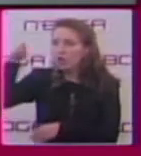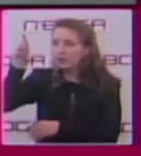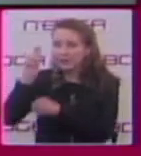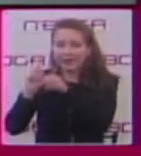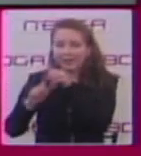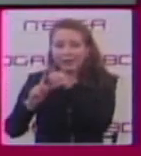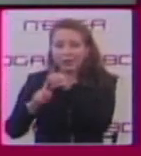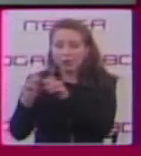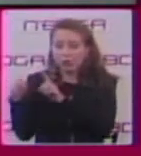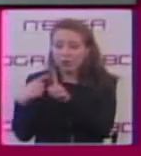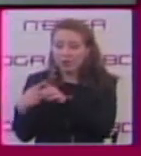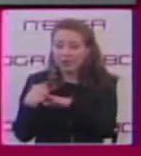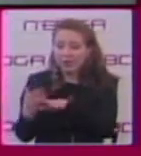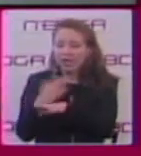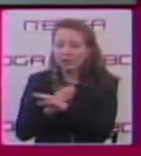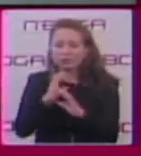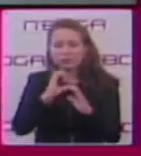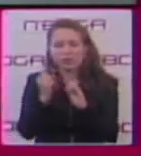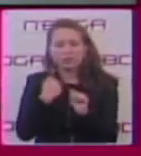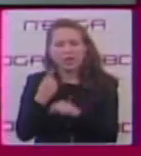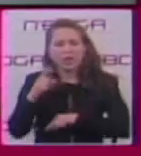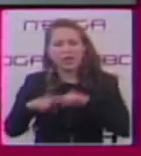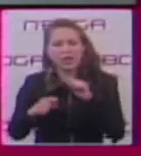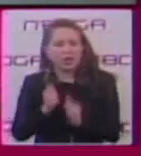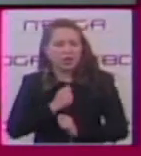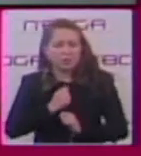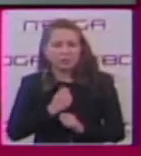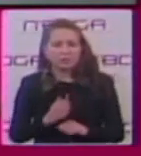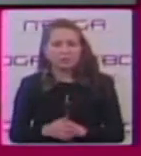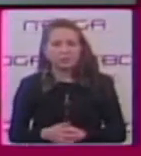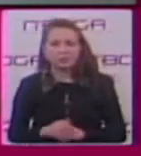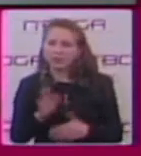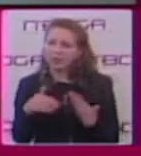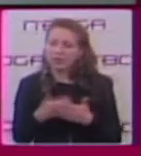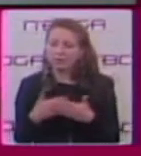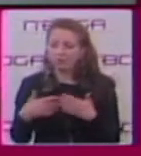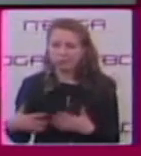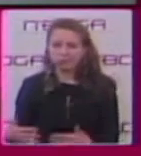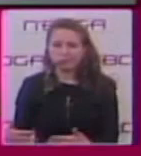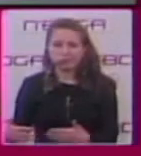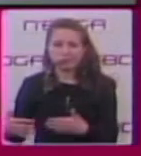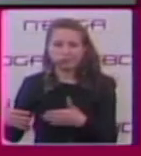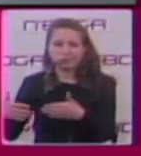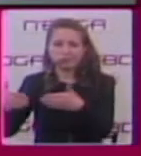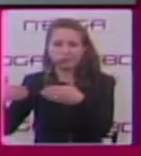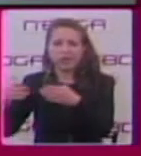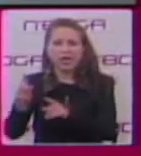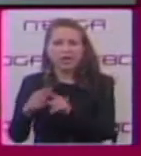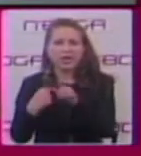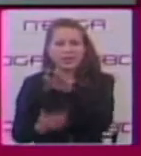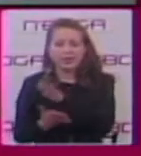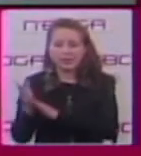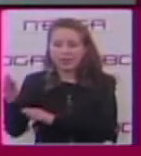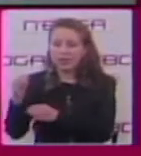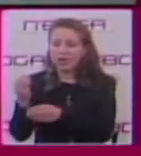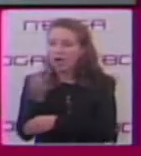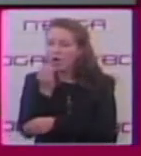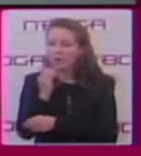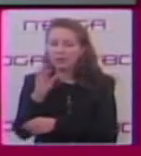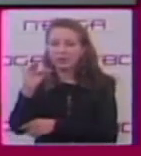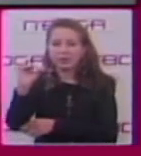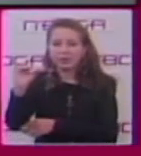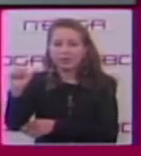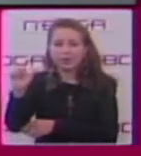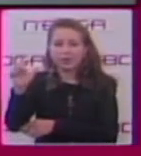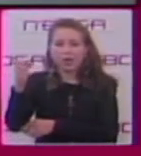Quito, cuando conversaba con mis amigos y yo mismo, todos crecimos saliendo a veces a comer un sándwich de Yalos, un